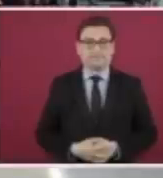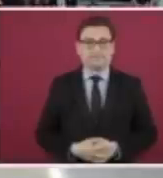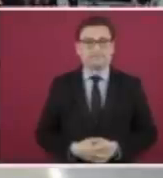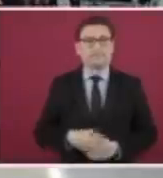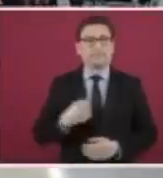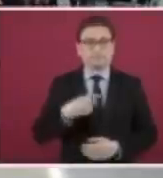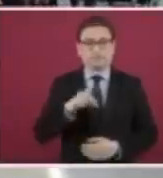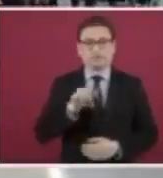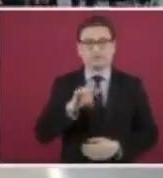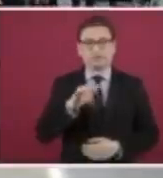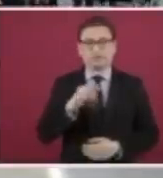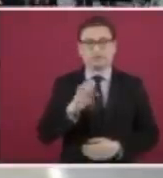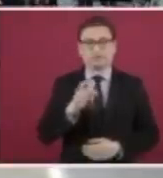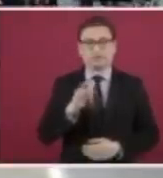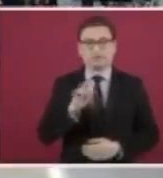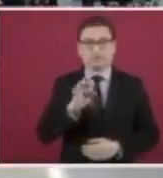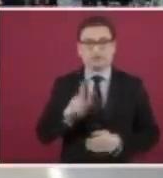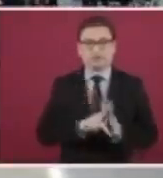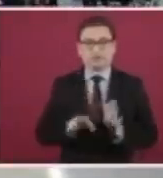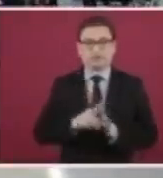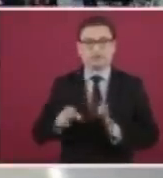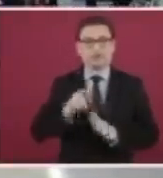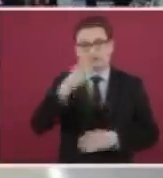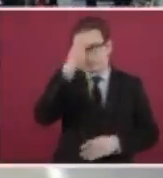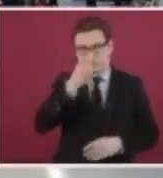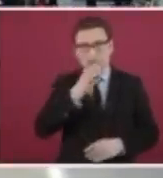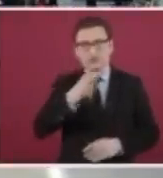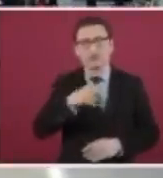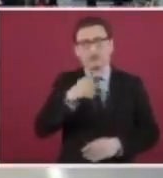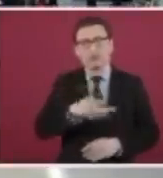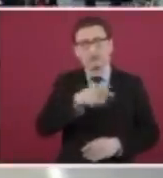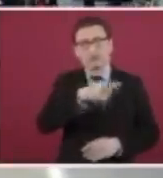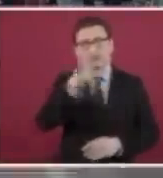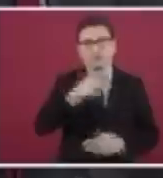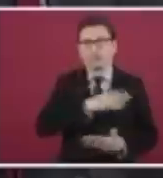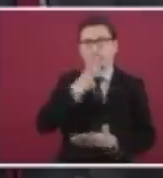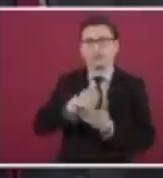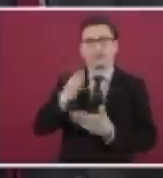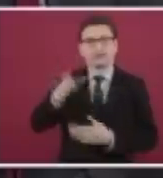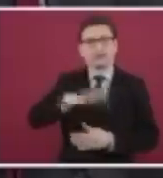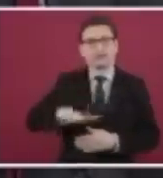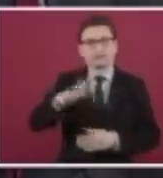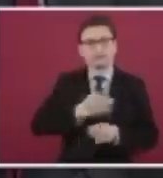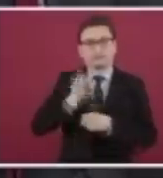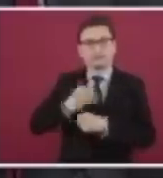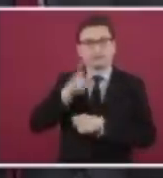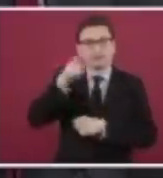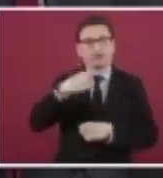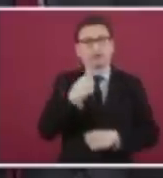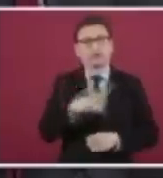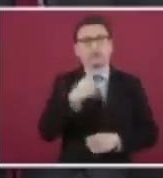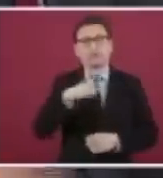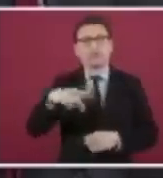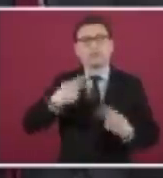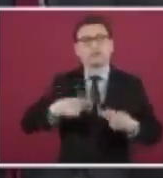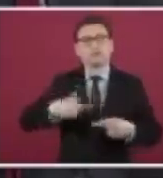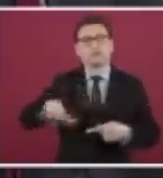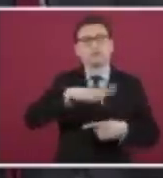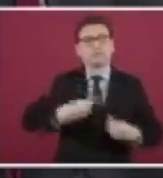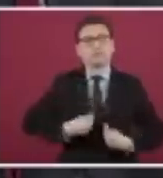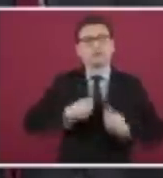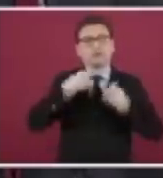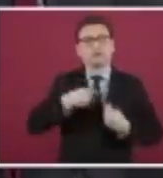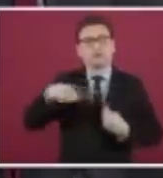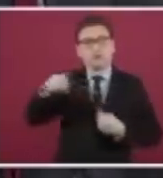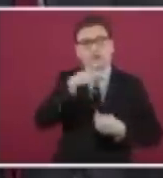Daniela Escobar, corresponsal de A Tiempo TV en Coahuila, precisamente. Va a una entidad donde, bueno, pues algunas de las denuncias que hay por parte de pobladores en la zona